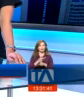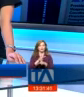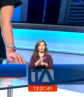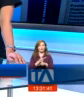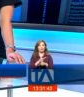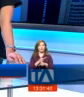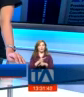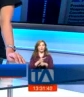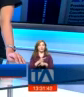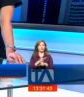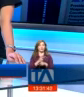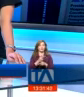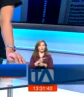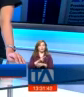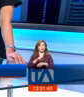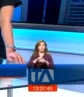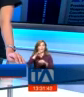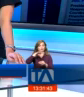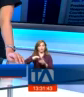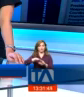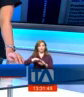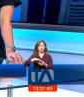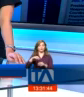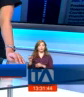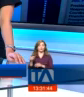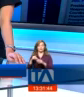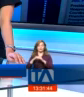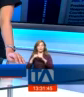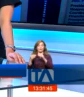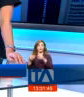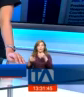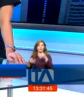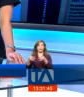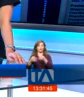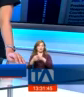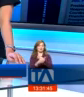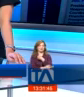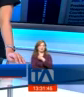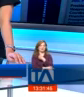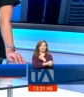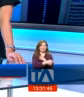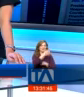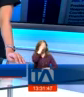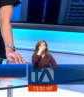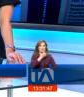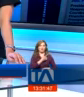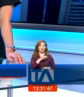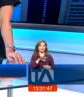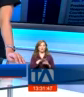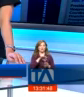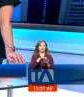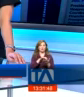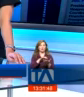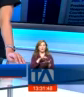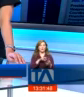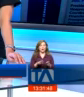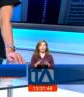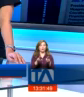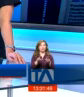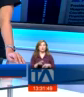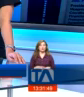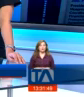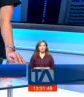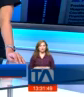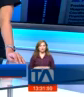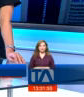Nacional Electoral fueron sancionados por el Tribunal Contencioso Electoral debido a sus decisiones sobre el escrutinio en la provincia de Los Ríos. Ellos